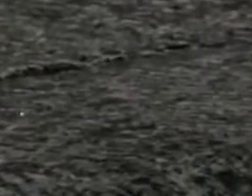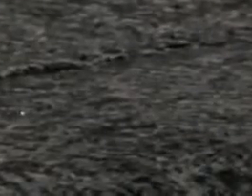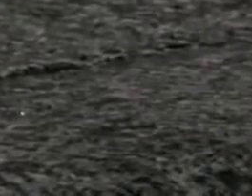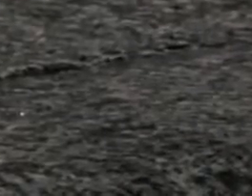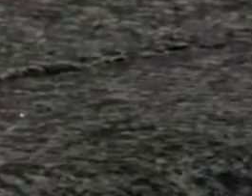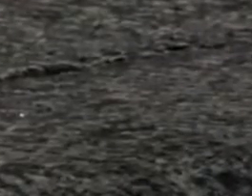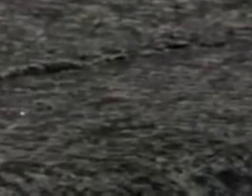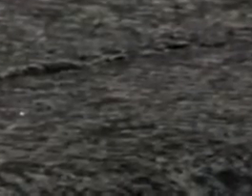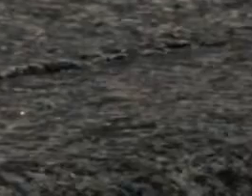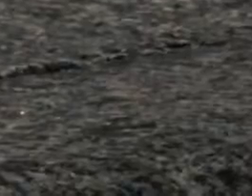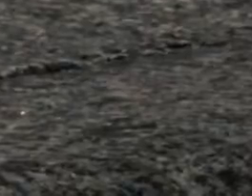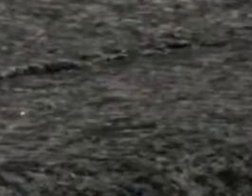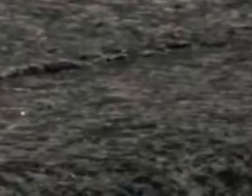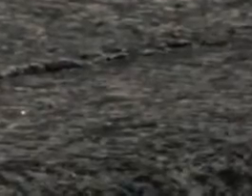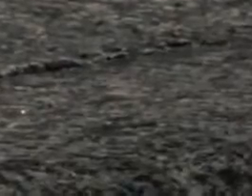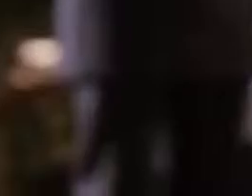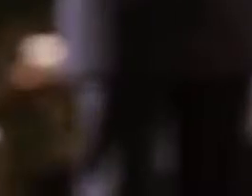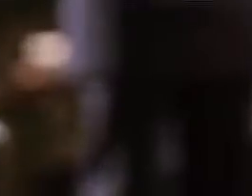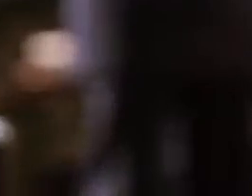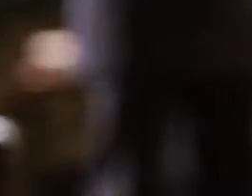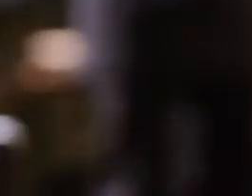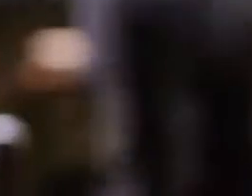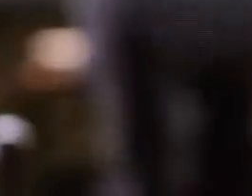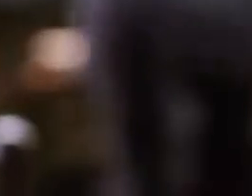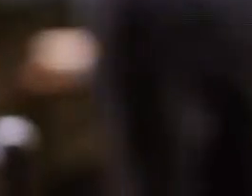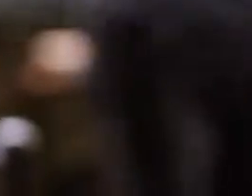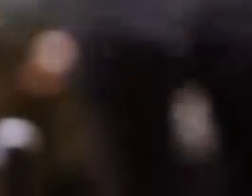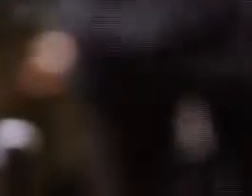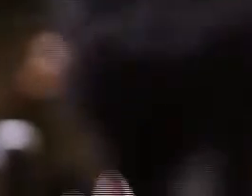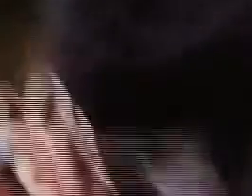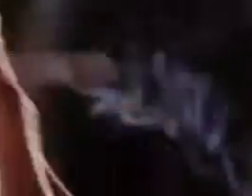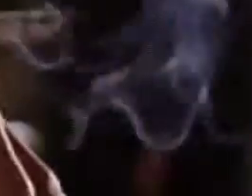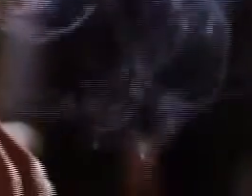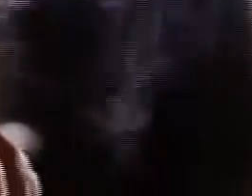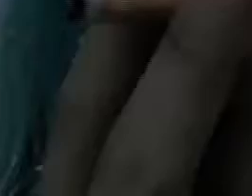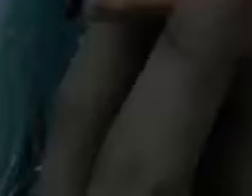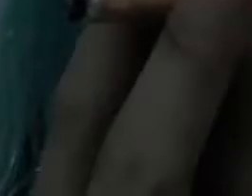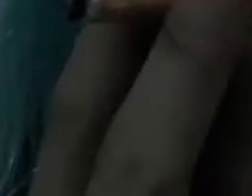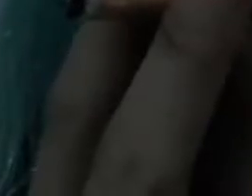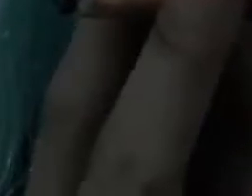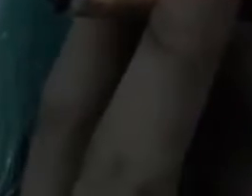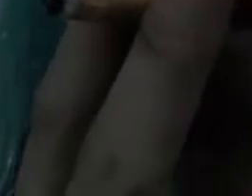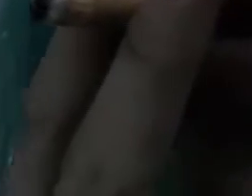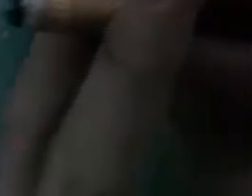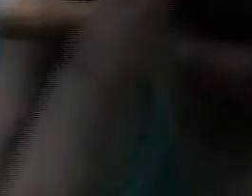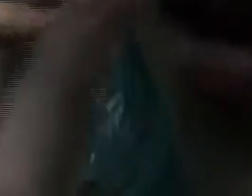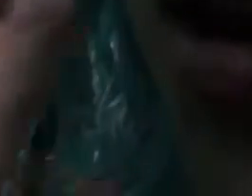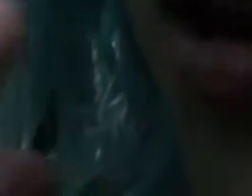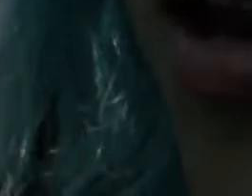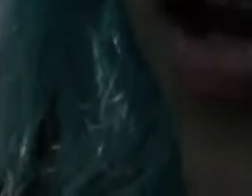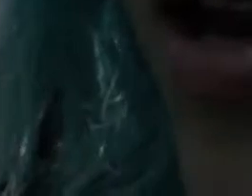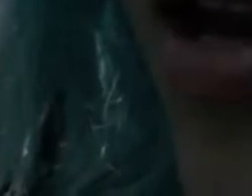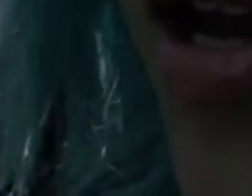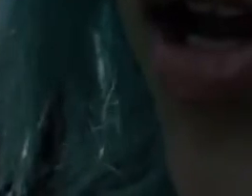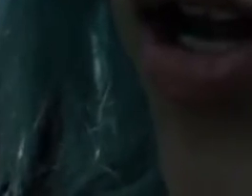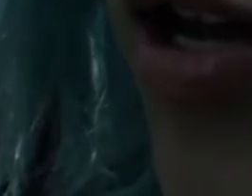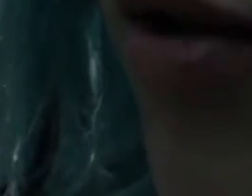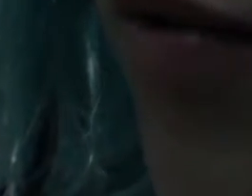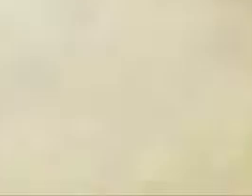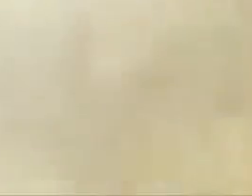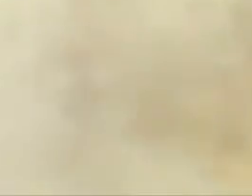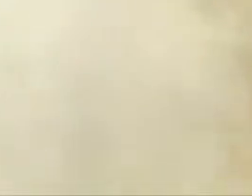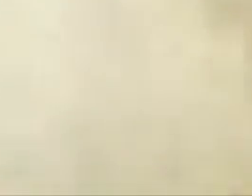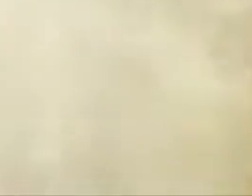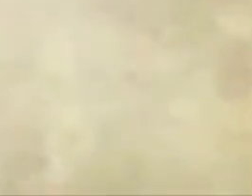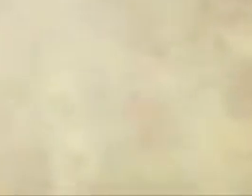cerrados. Cines, teatros, medios de transporte, restaurantes, oficinas y hospitales. Asimismo, está prohibida